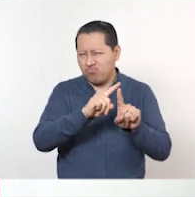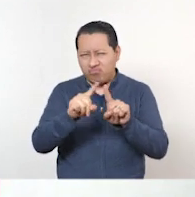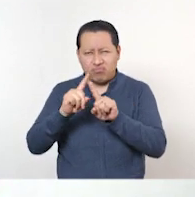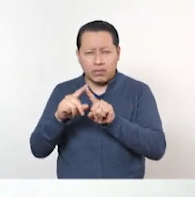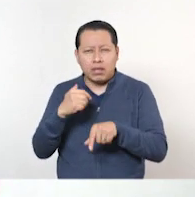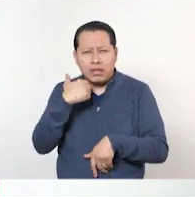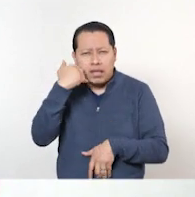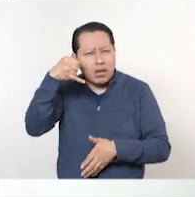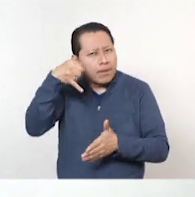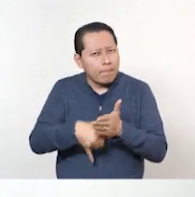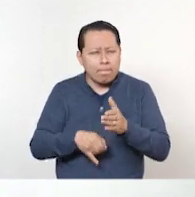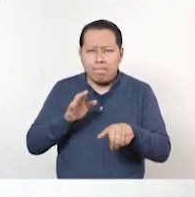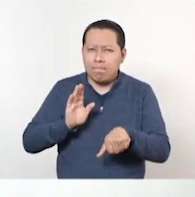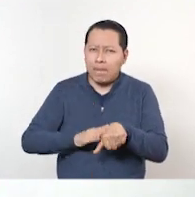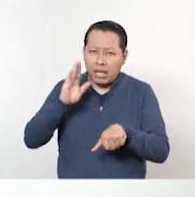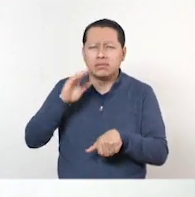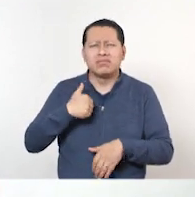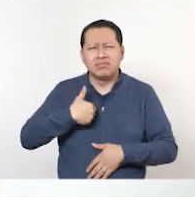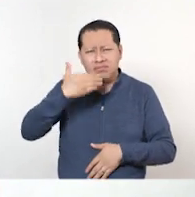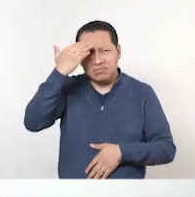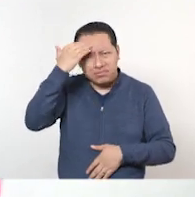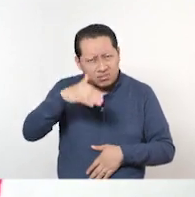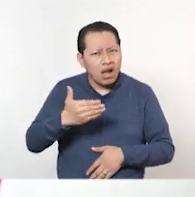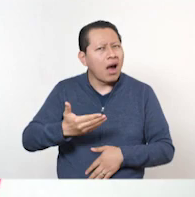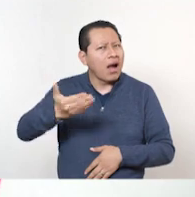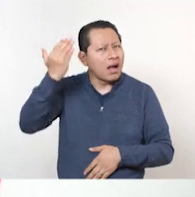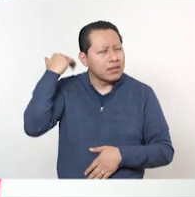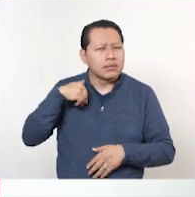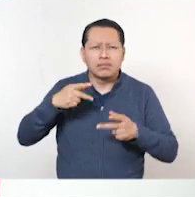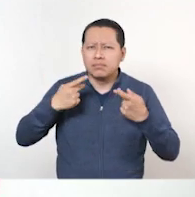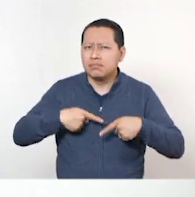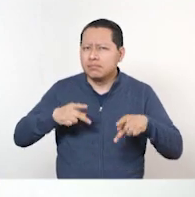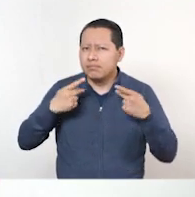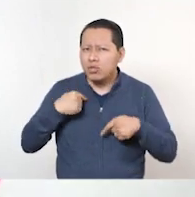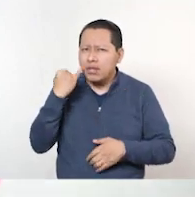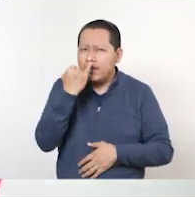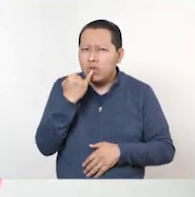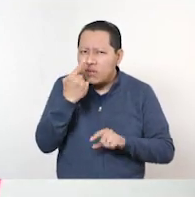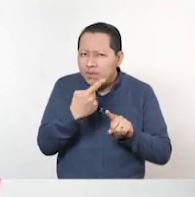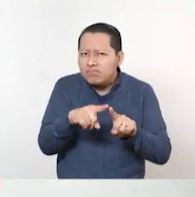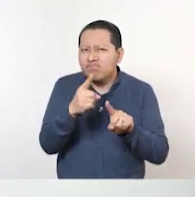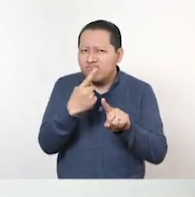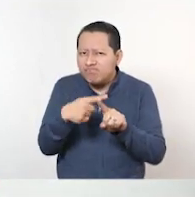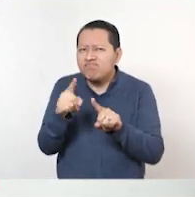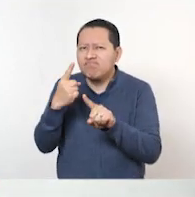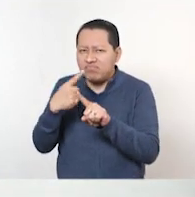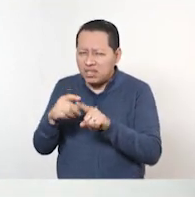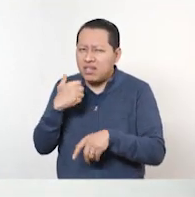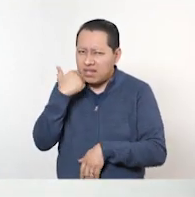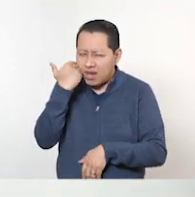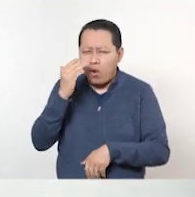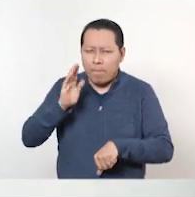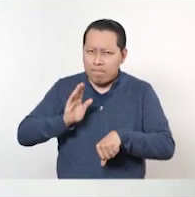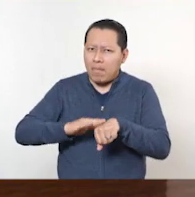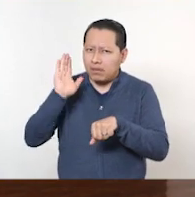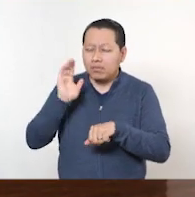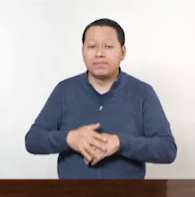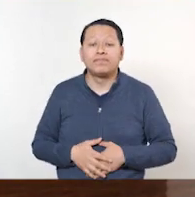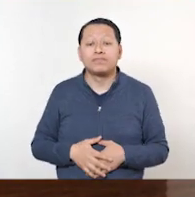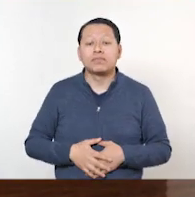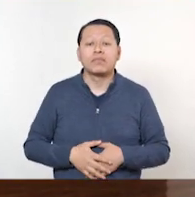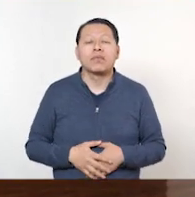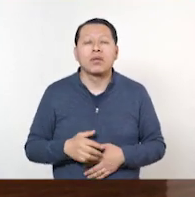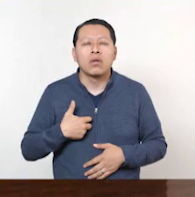México, porque sé que nuestros antepasados las usaban y se me hace interesante conocer más de eso.